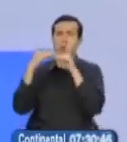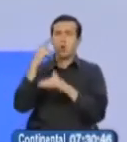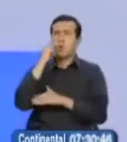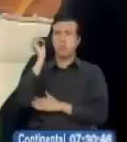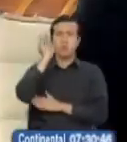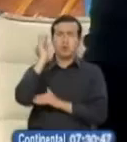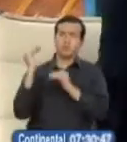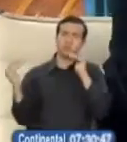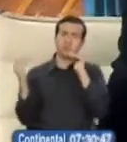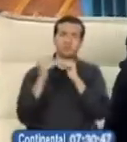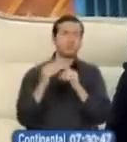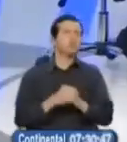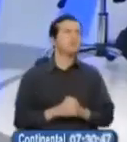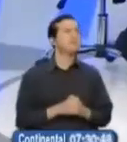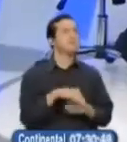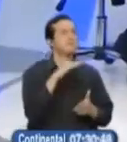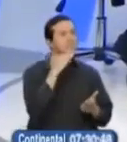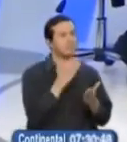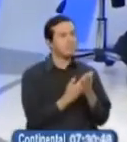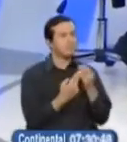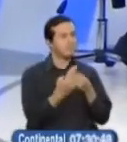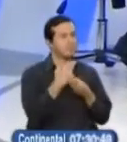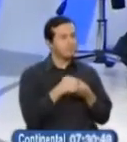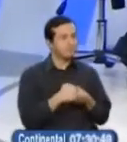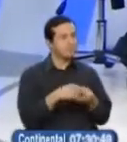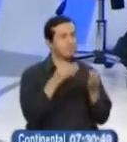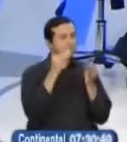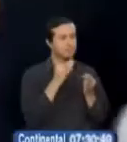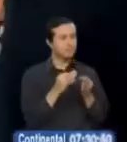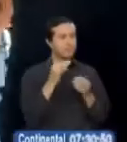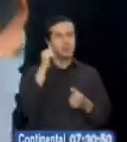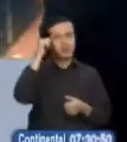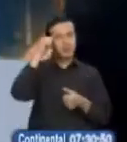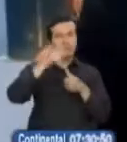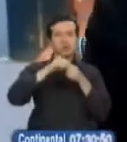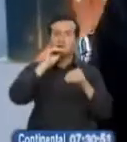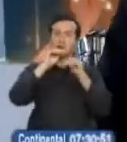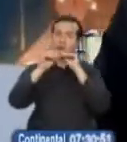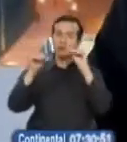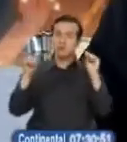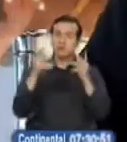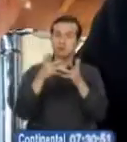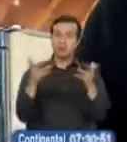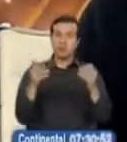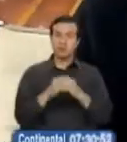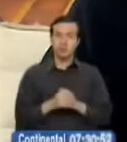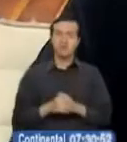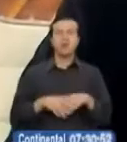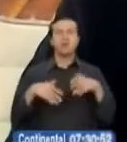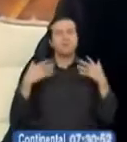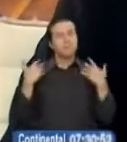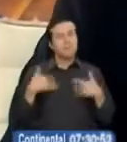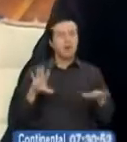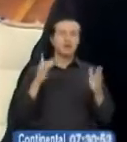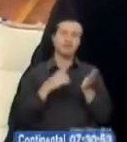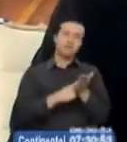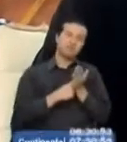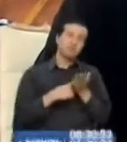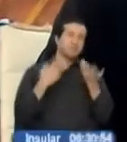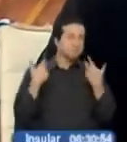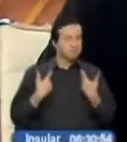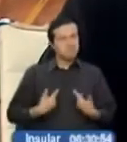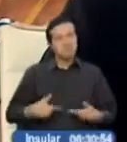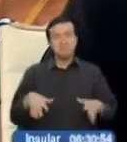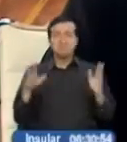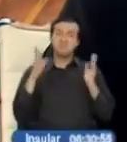para hombres. Mi querida Moni, gracias por estar con nosotros. Y recuerden, amigos televidentes, por más que nos reunamos, por